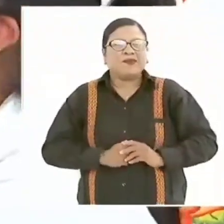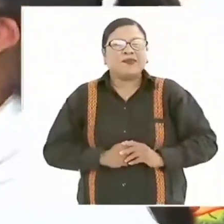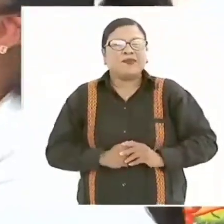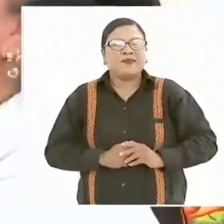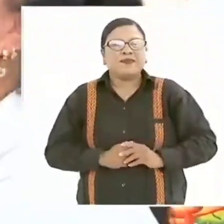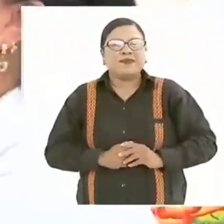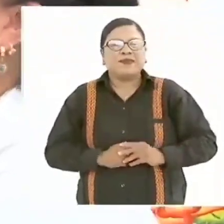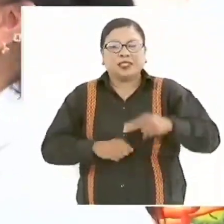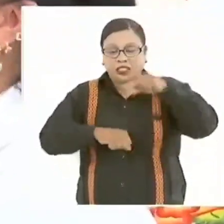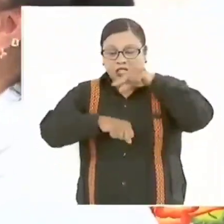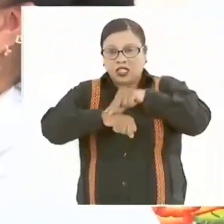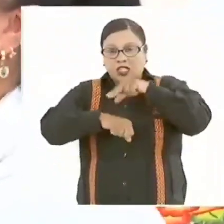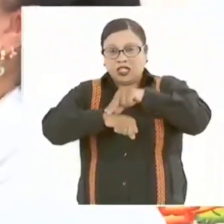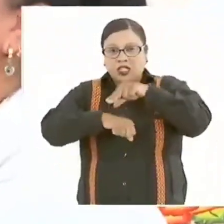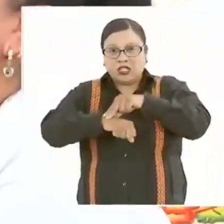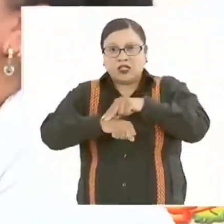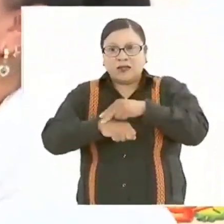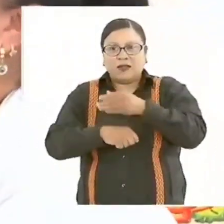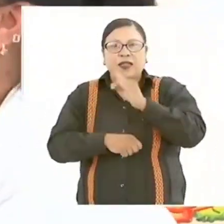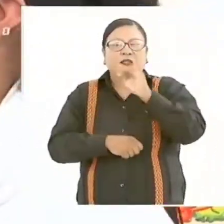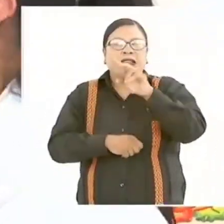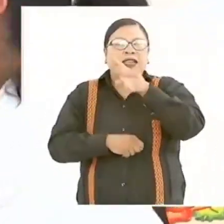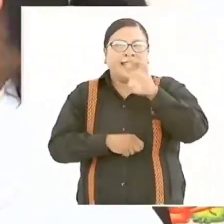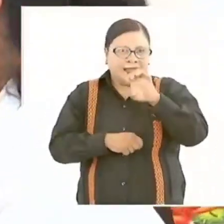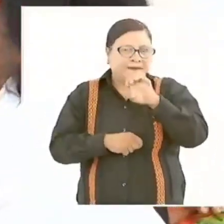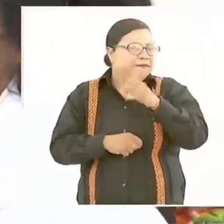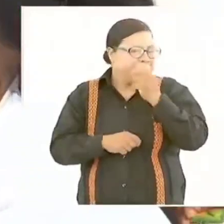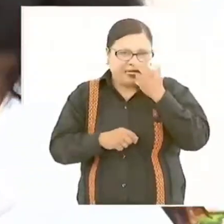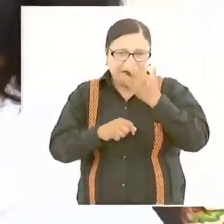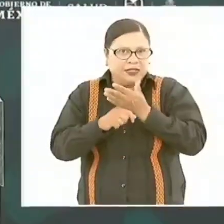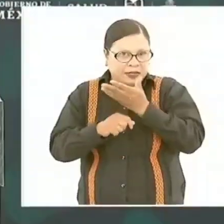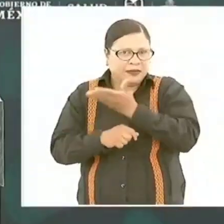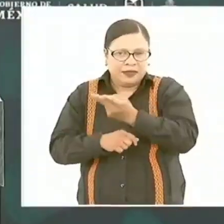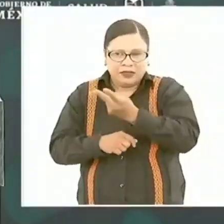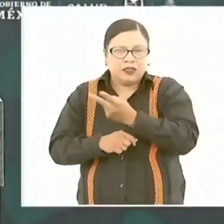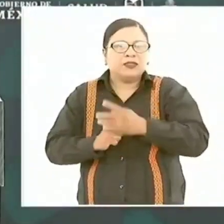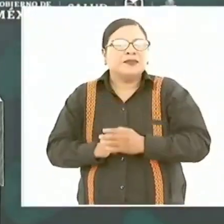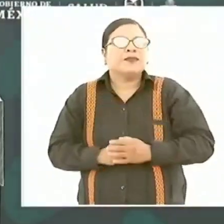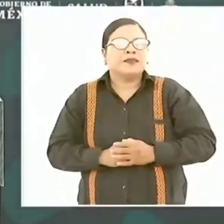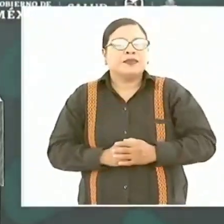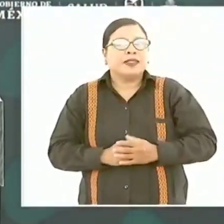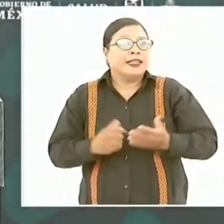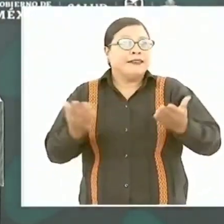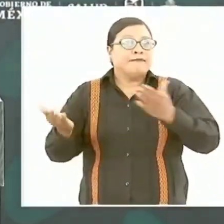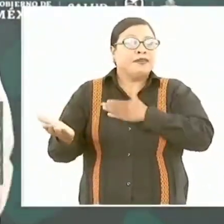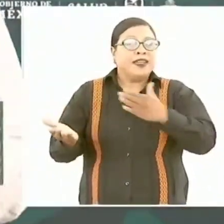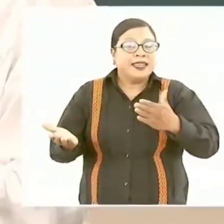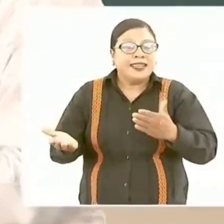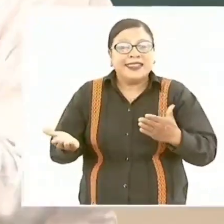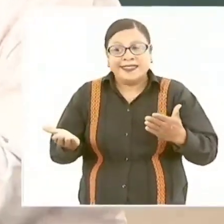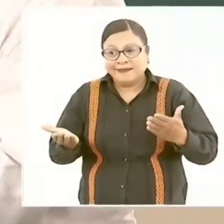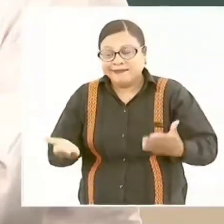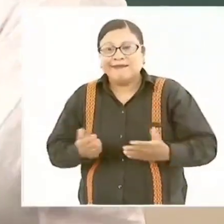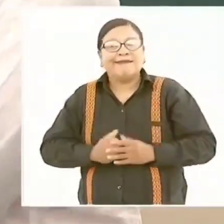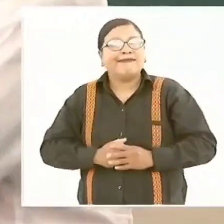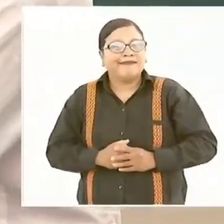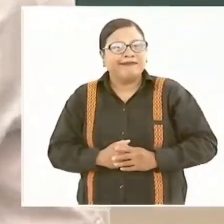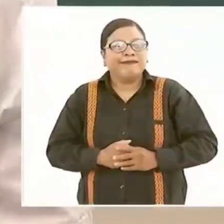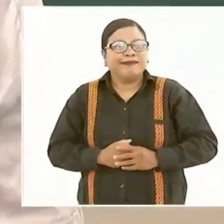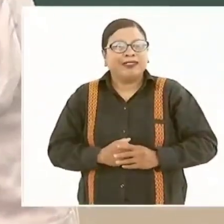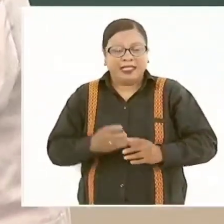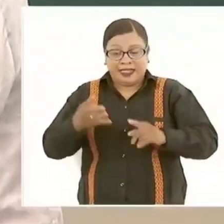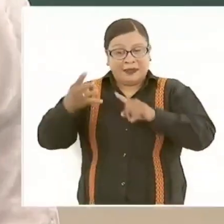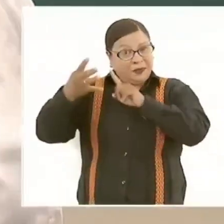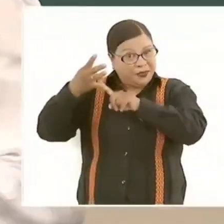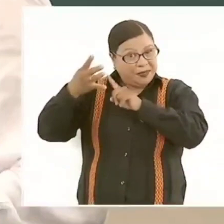Y el doctor Maestro Ferrer, ya es doctor. Bueno, y el punto